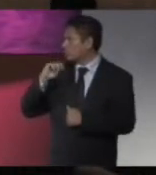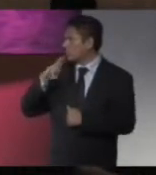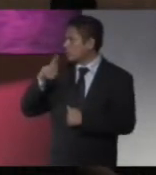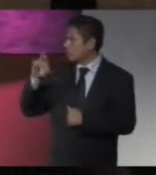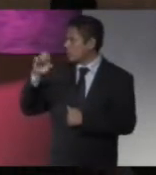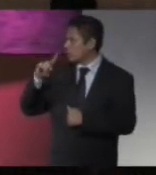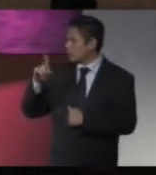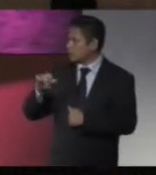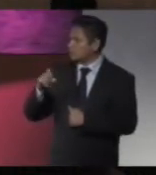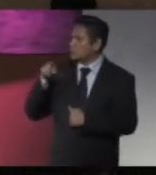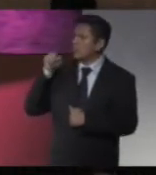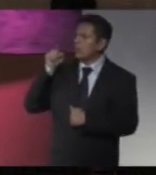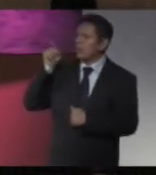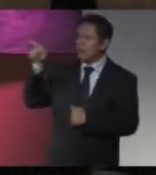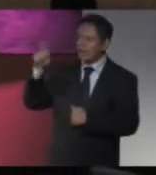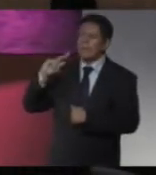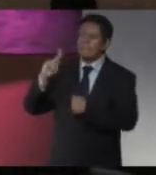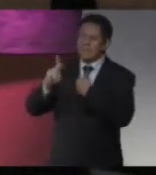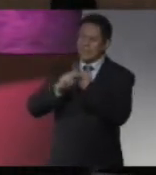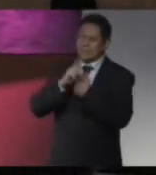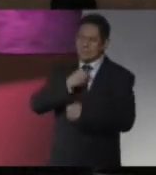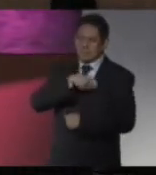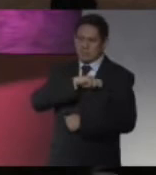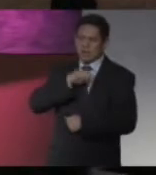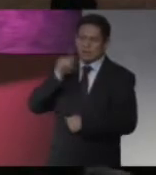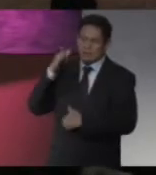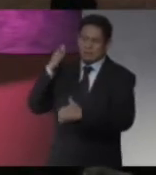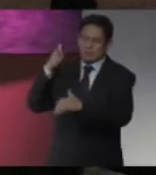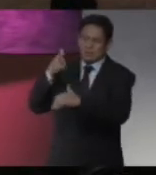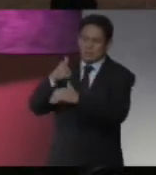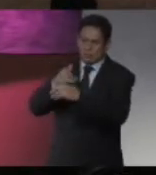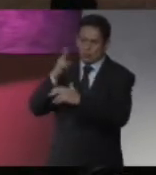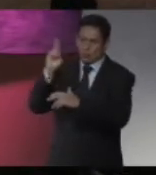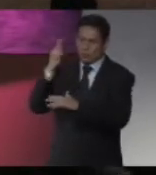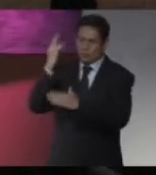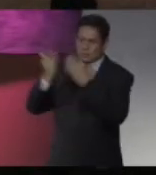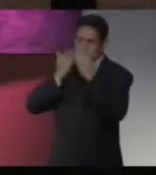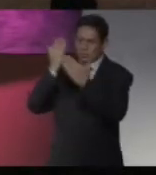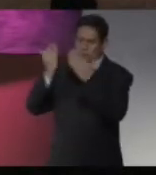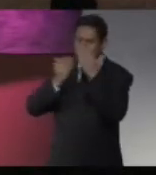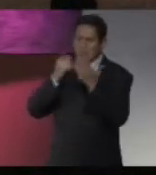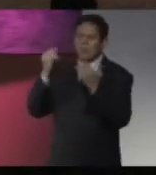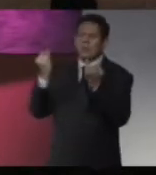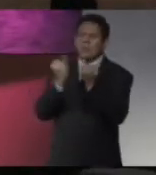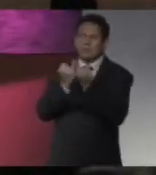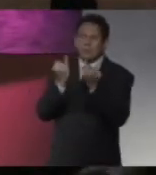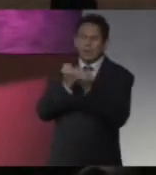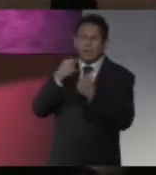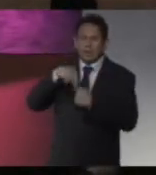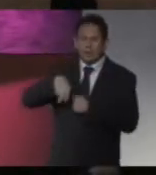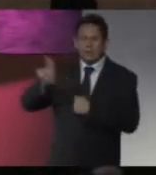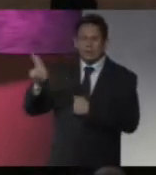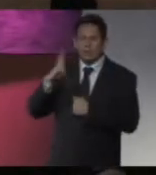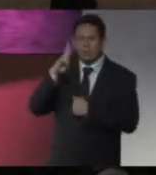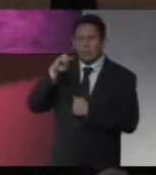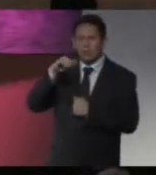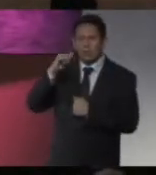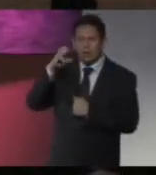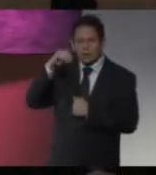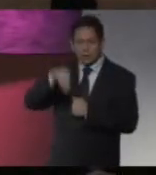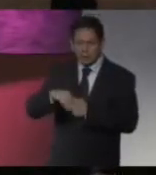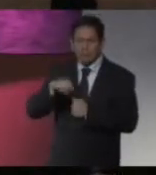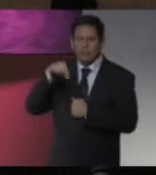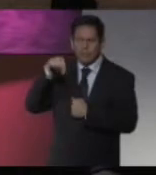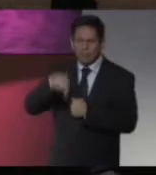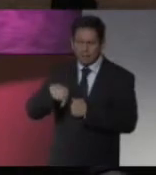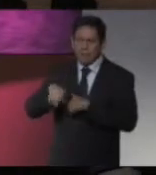la Universidad Complutense de Madrid, investigador del Instituto de Investigaciones Jurídicas de la UNAM, coordinador del área de Derechos Humanos de